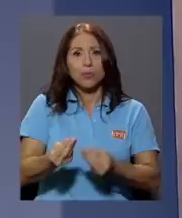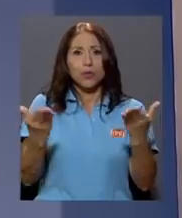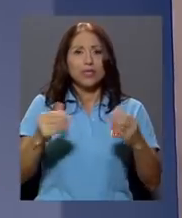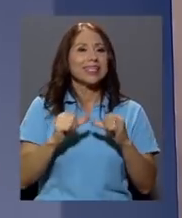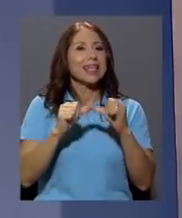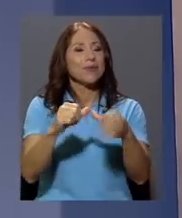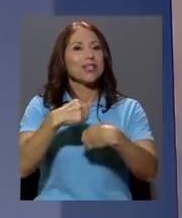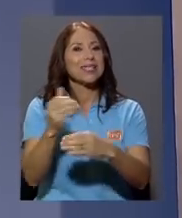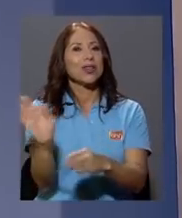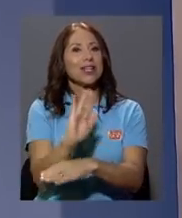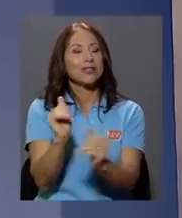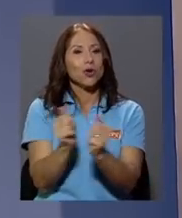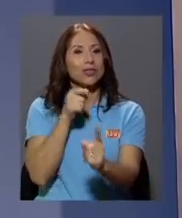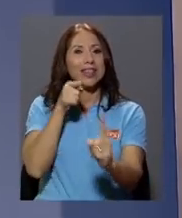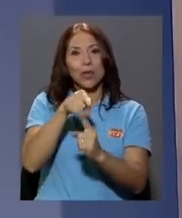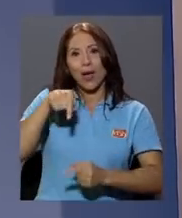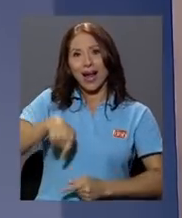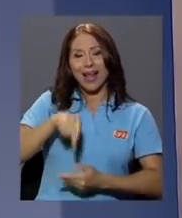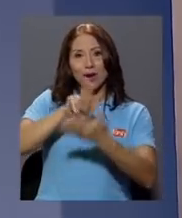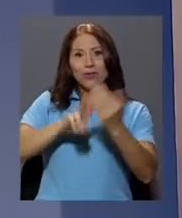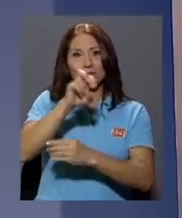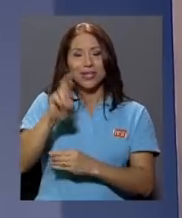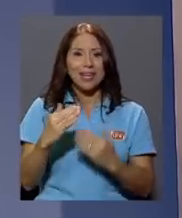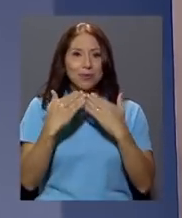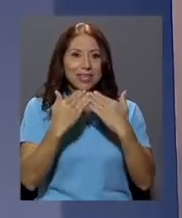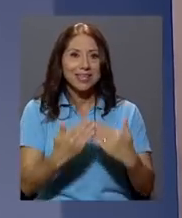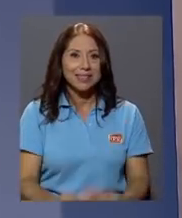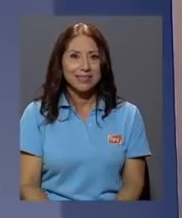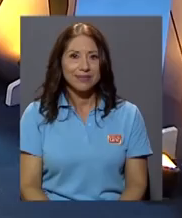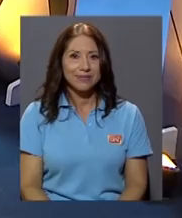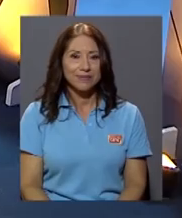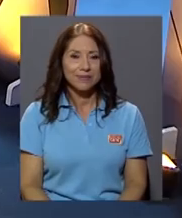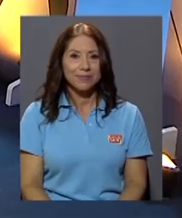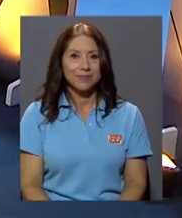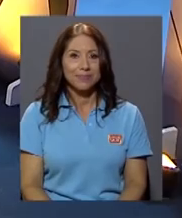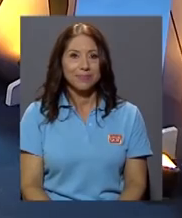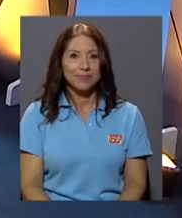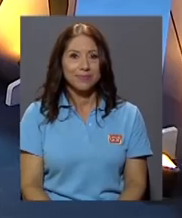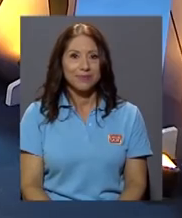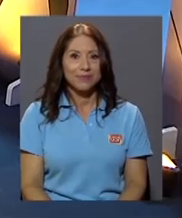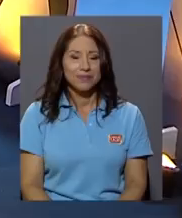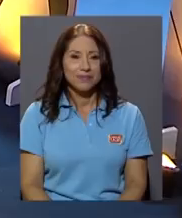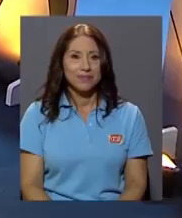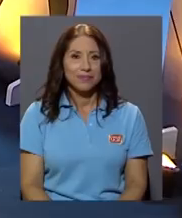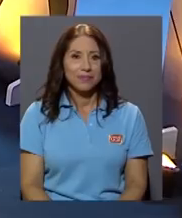Seguimos siempre haciendo televisión con sentido acá en la Universidad de Costa Rica. Muchas gracias. Hasta luego.